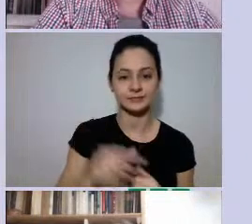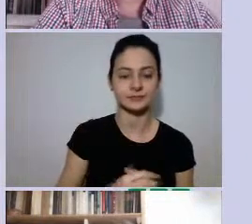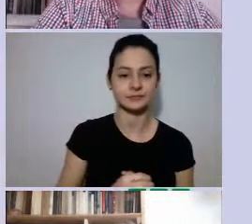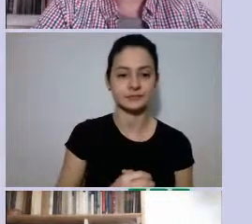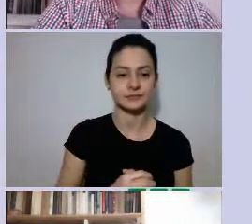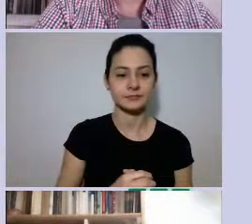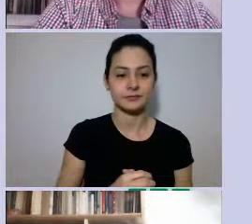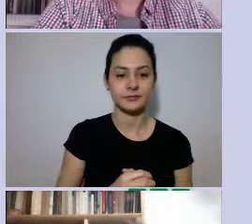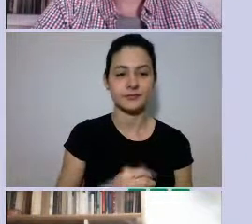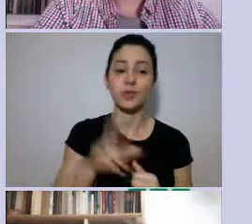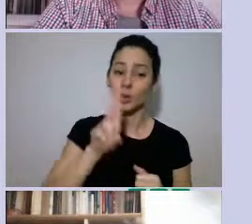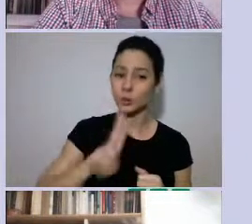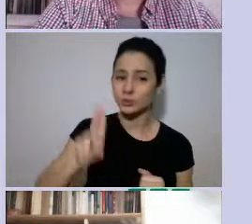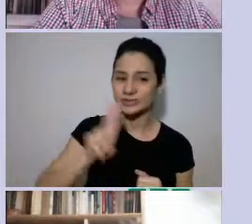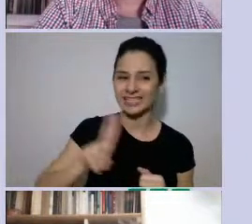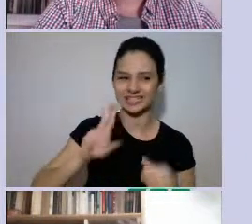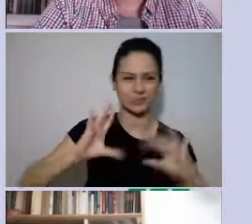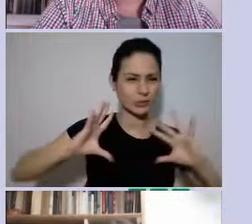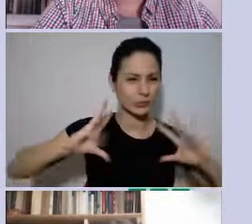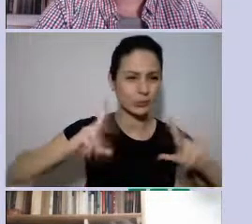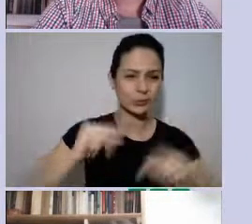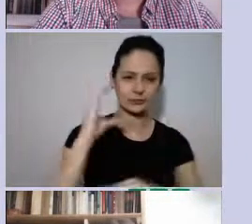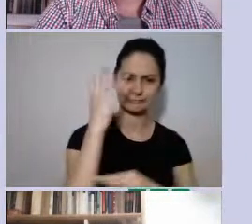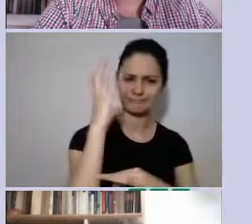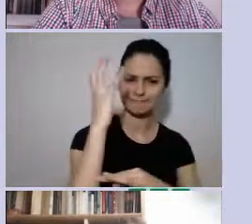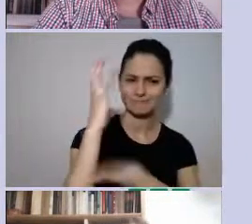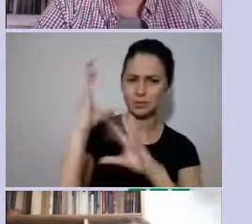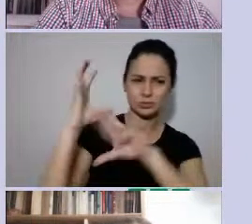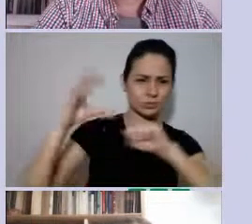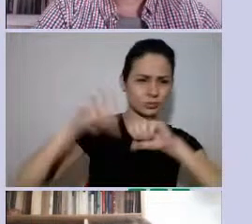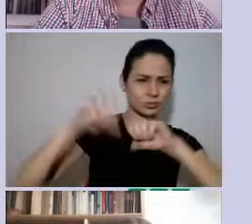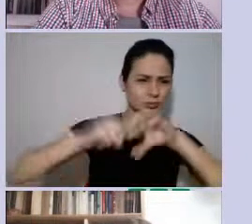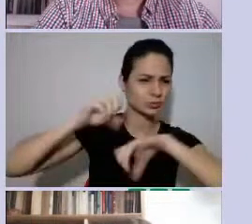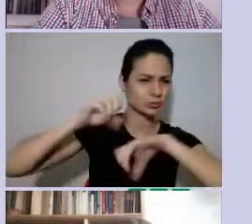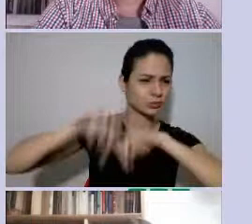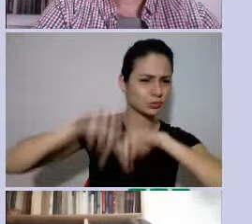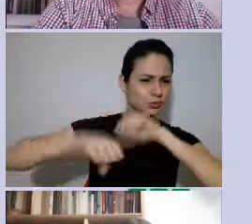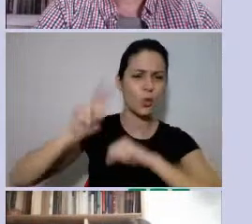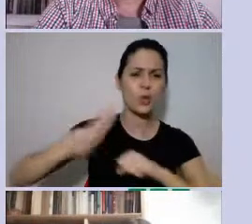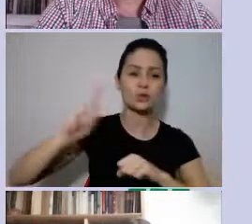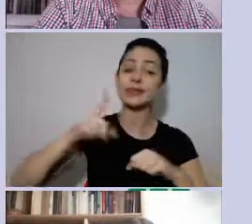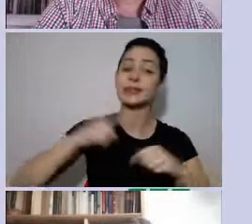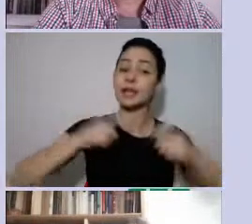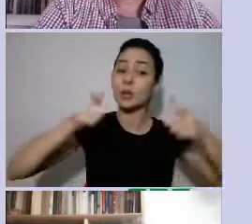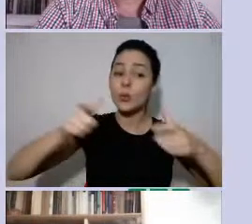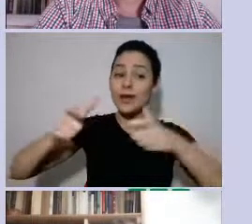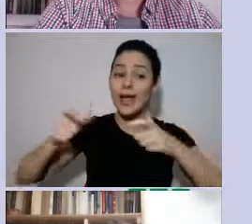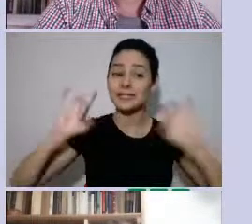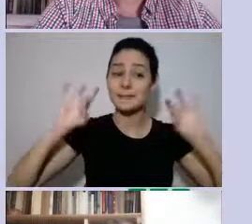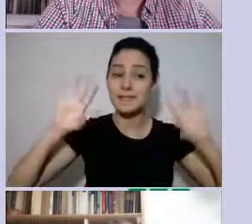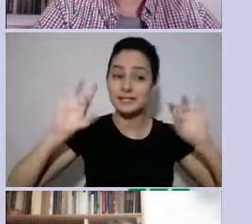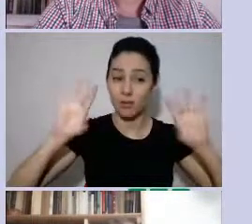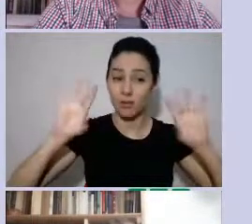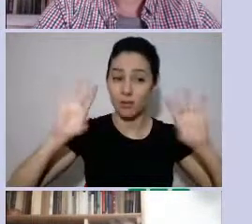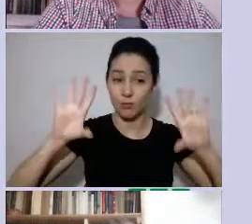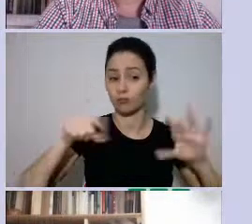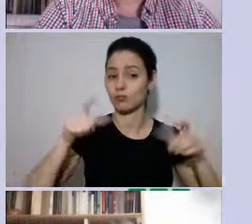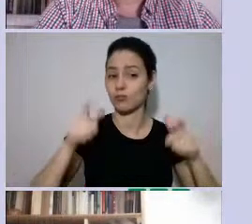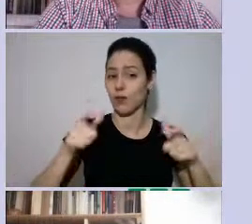Esta utilización intensiva de la planta la coloca en un lugar especial en cuanto a